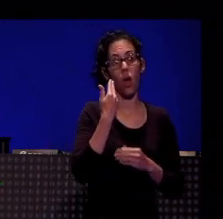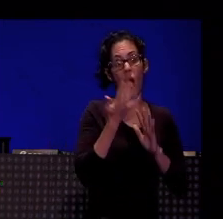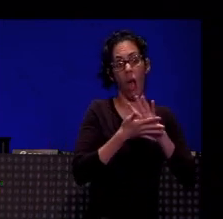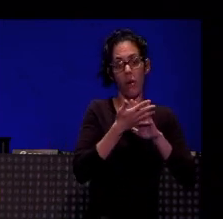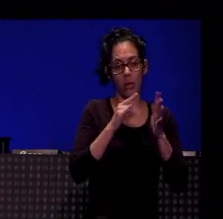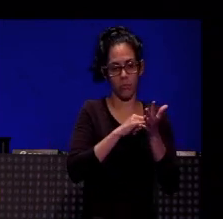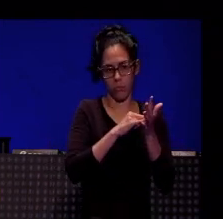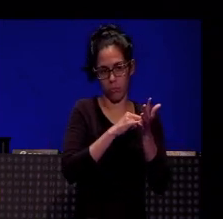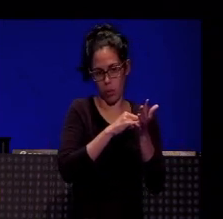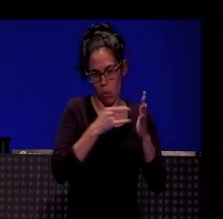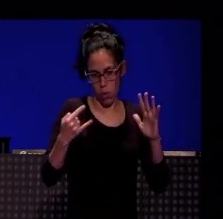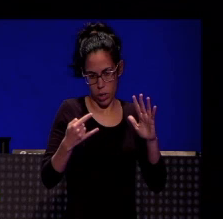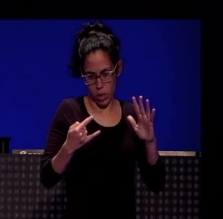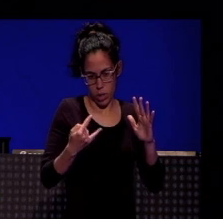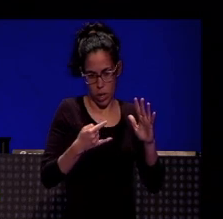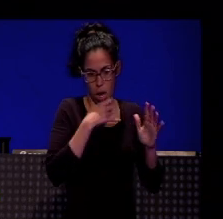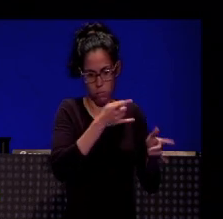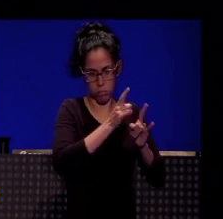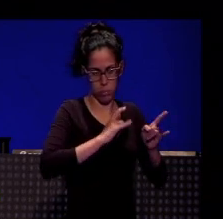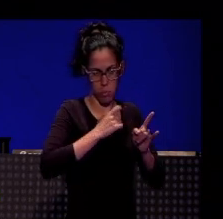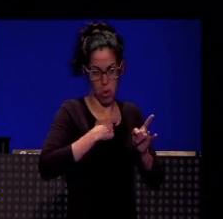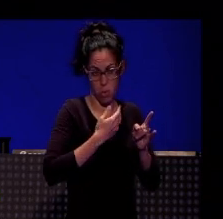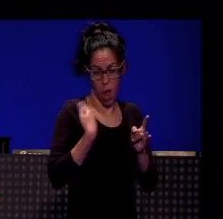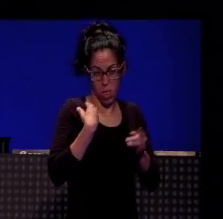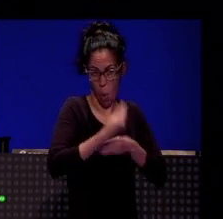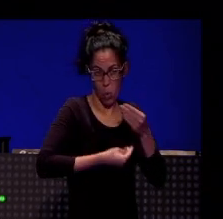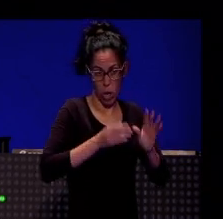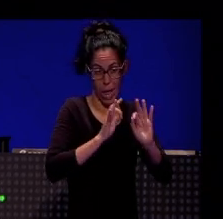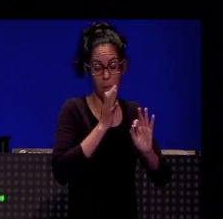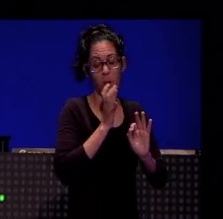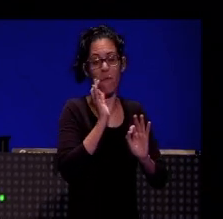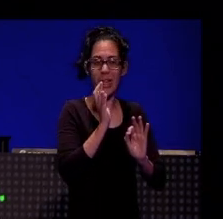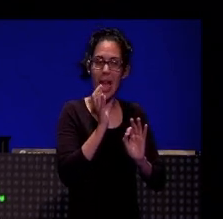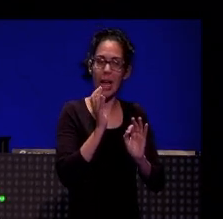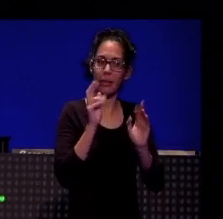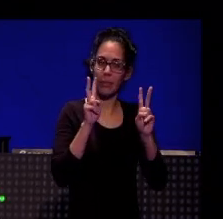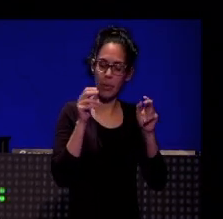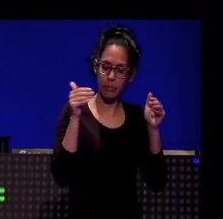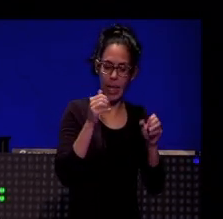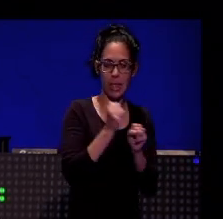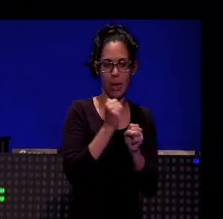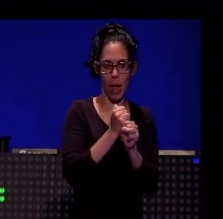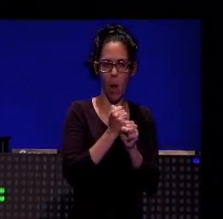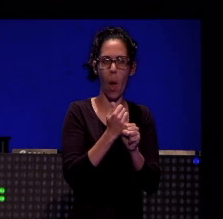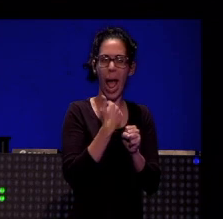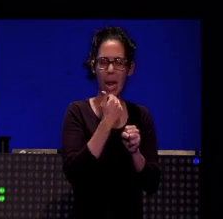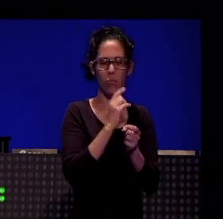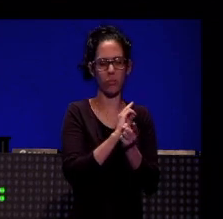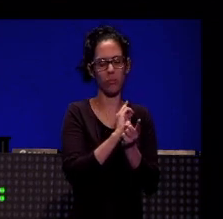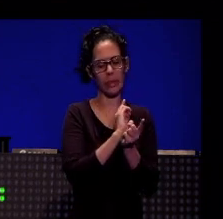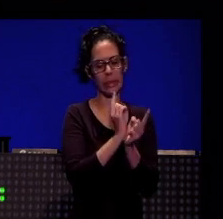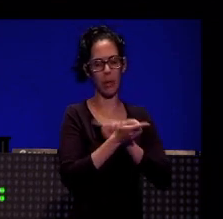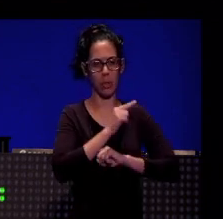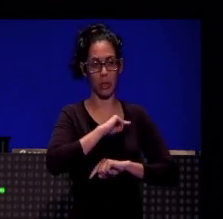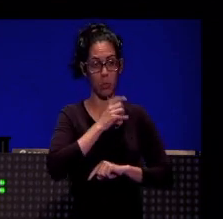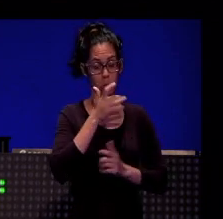tengo una idea nunca nunca las he usado pero para el trabajo sí que es verdad que he experimentado un cambio brutal porque bueno